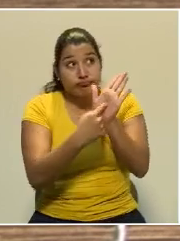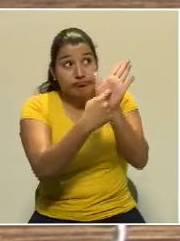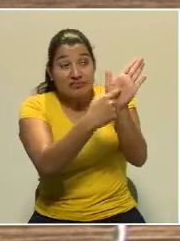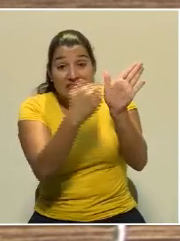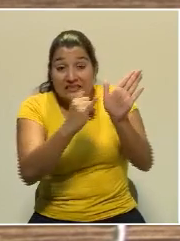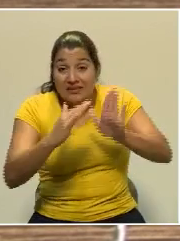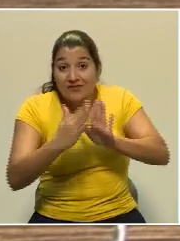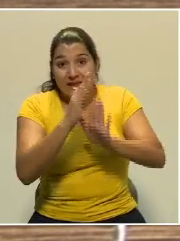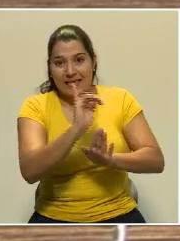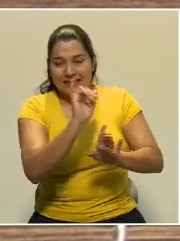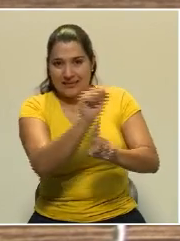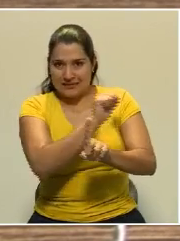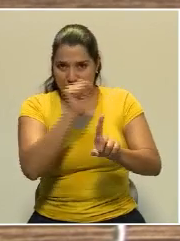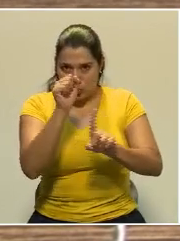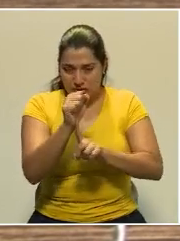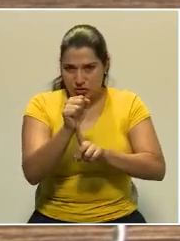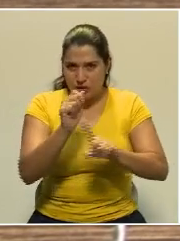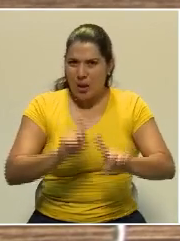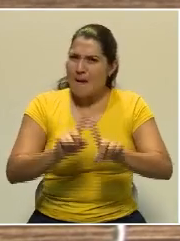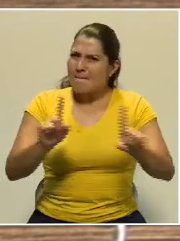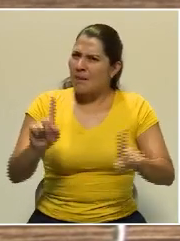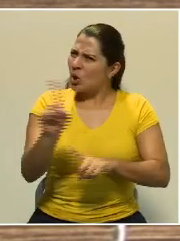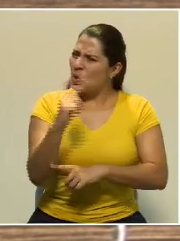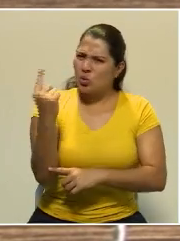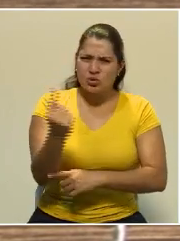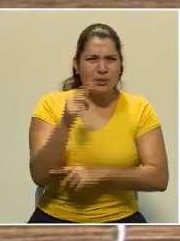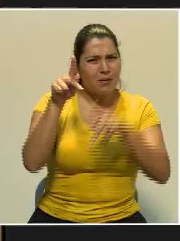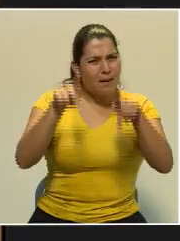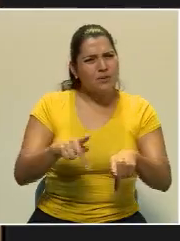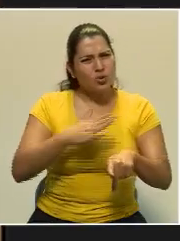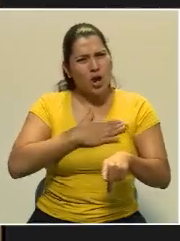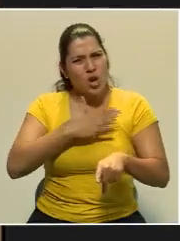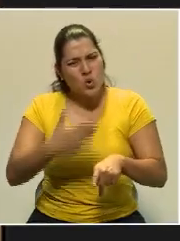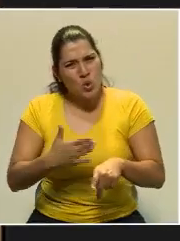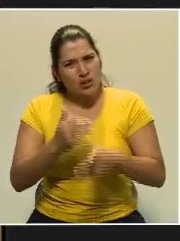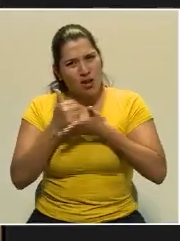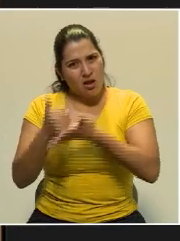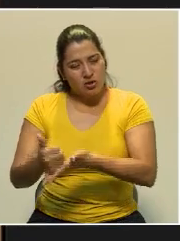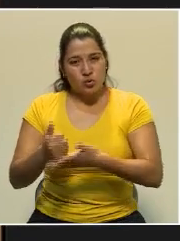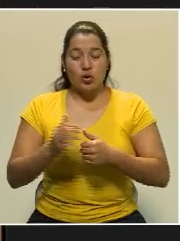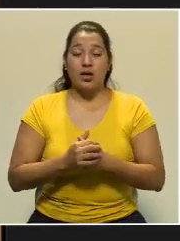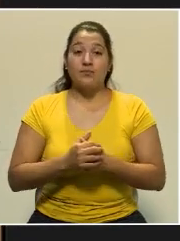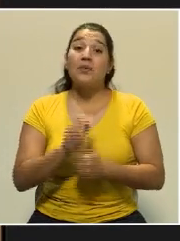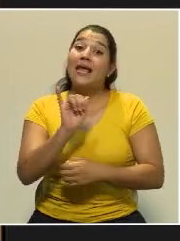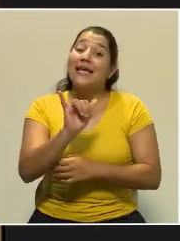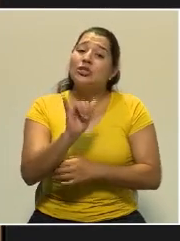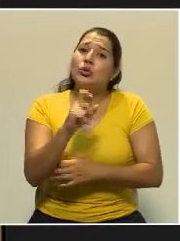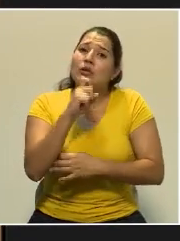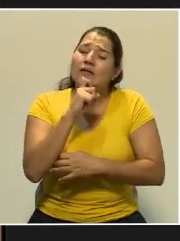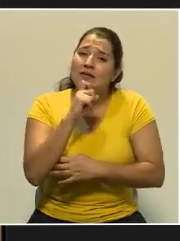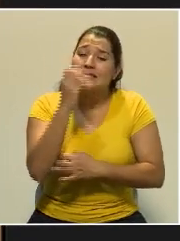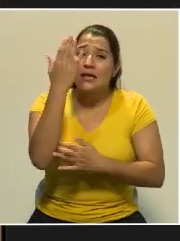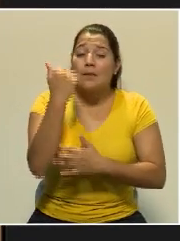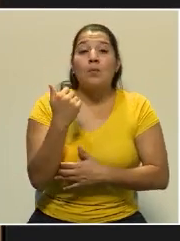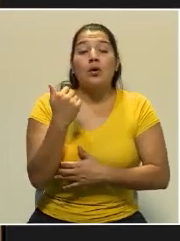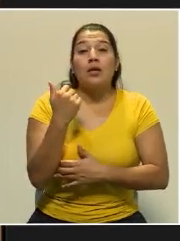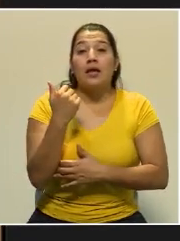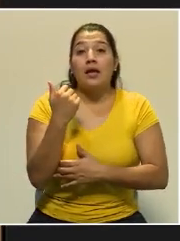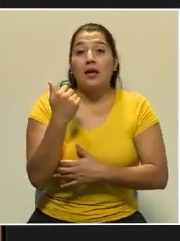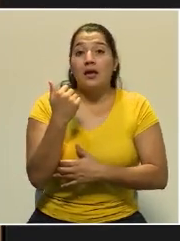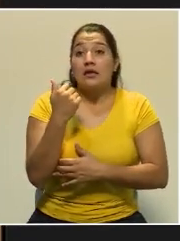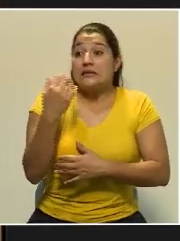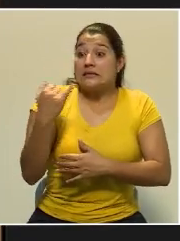particular como esta. Sin embargo, no siempre la gente está anuente a hacerlo. La parte difícil es porque muchas de las personas que